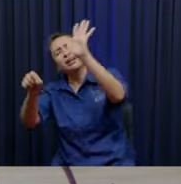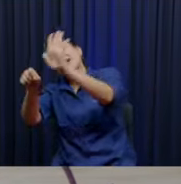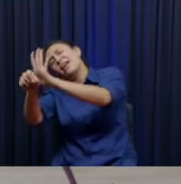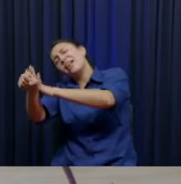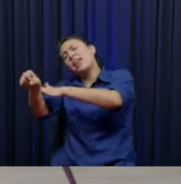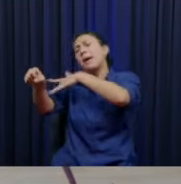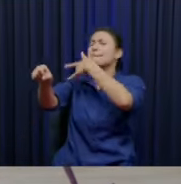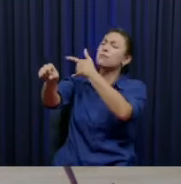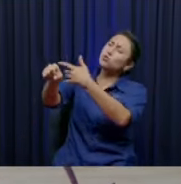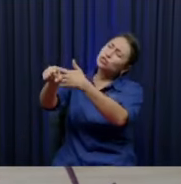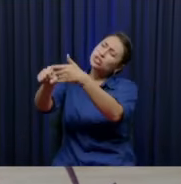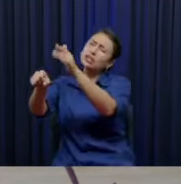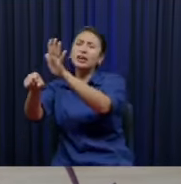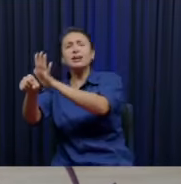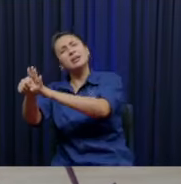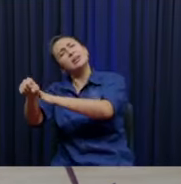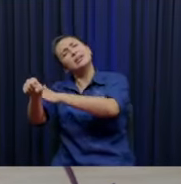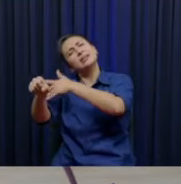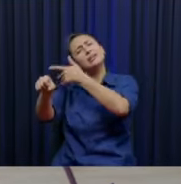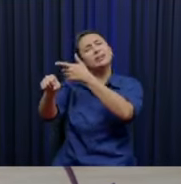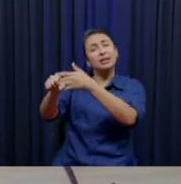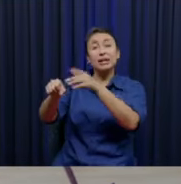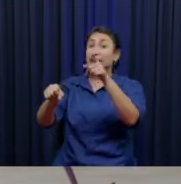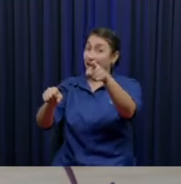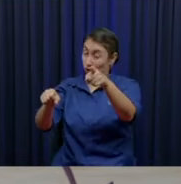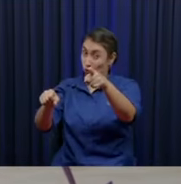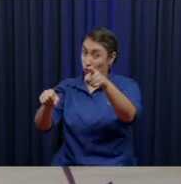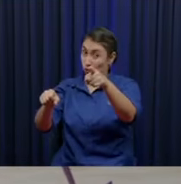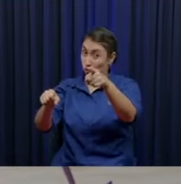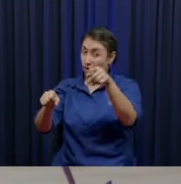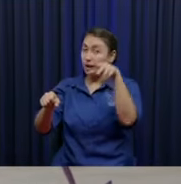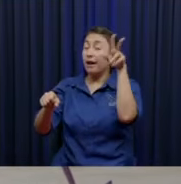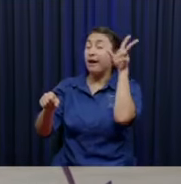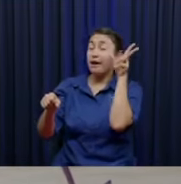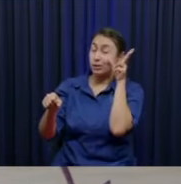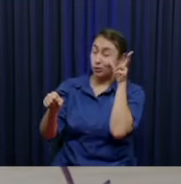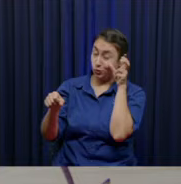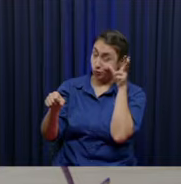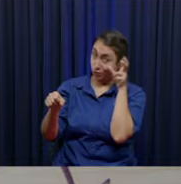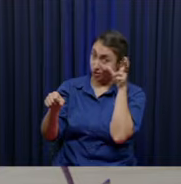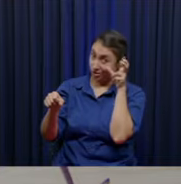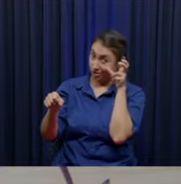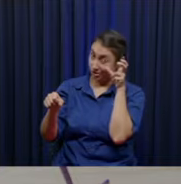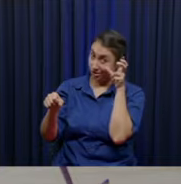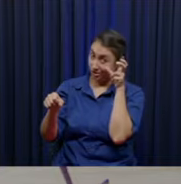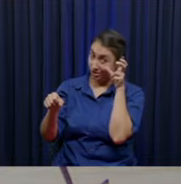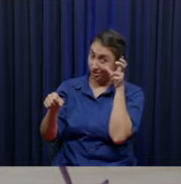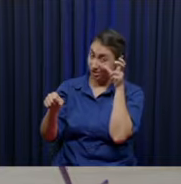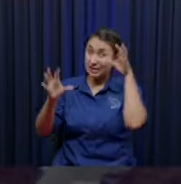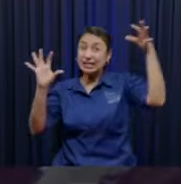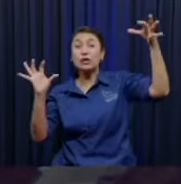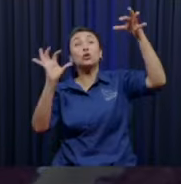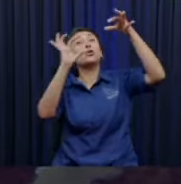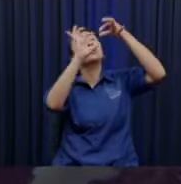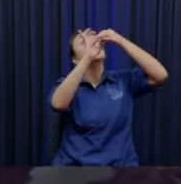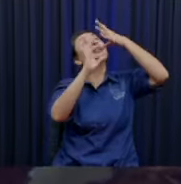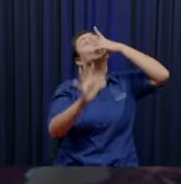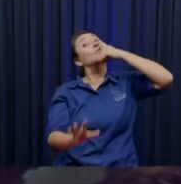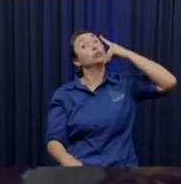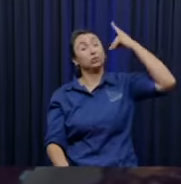Yo a veces oigo algunos himnos que tengo la sensación como que no los inspiró